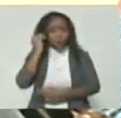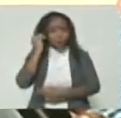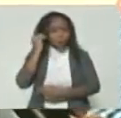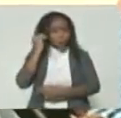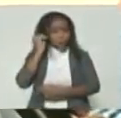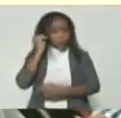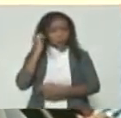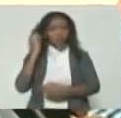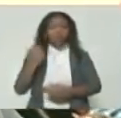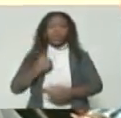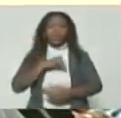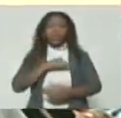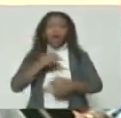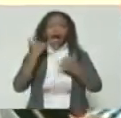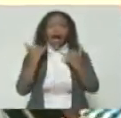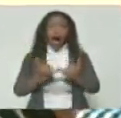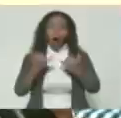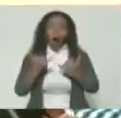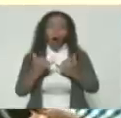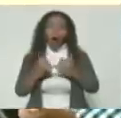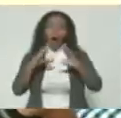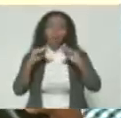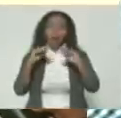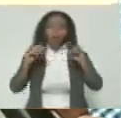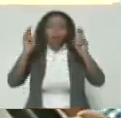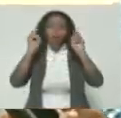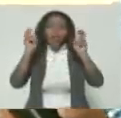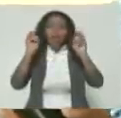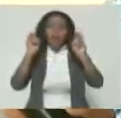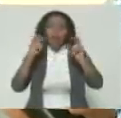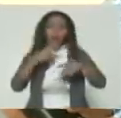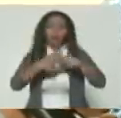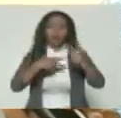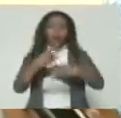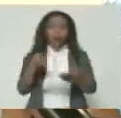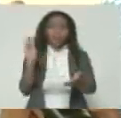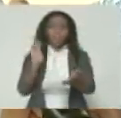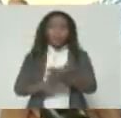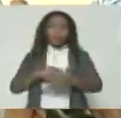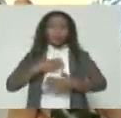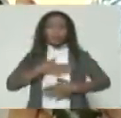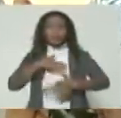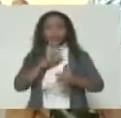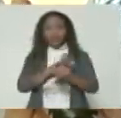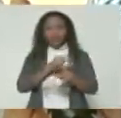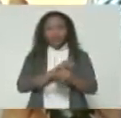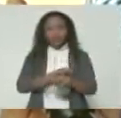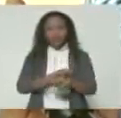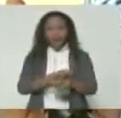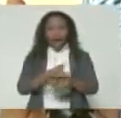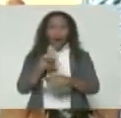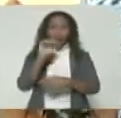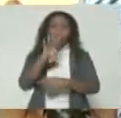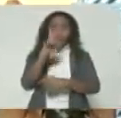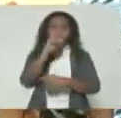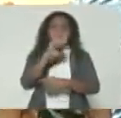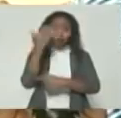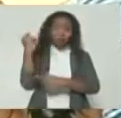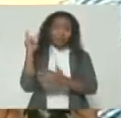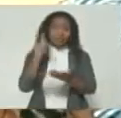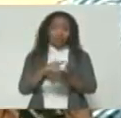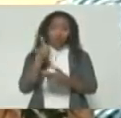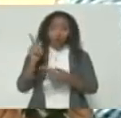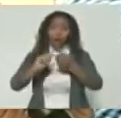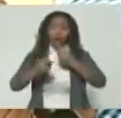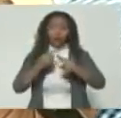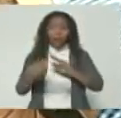bueno, estoy aquí ahora hablando de los temas productivos. En Miranda se le ha puesto mucho cariño, presidente. Hace 4 años cuando llegamos, una de las cosas